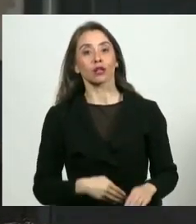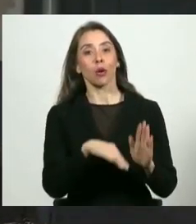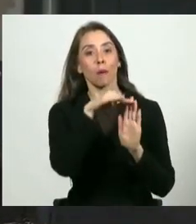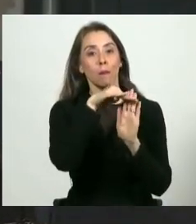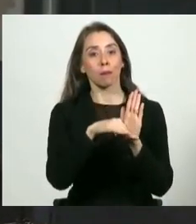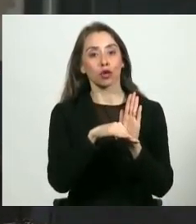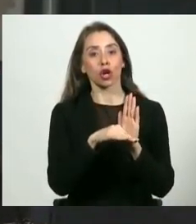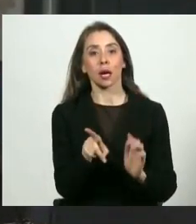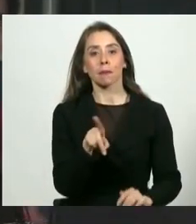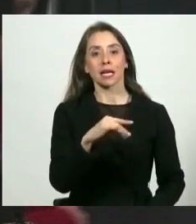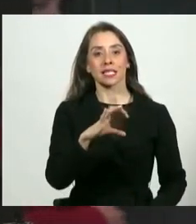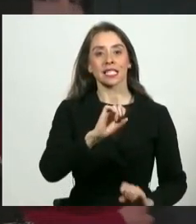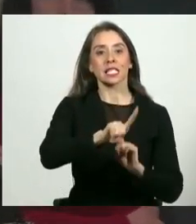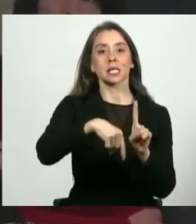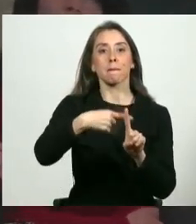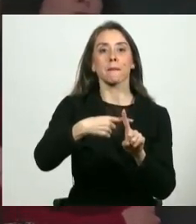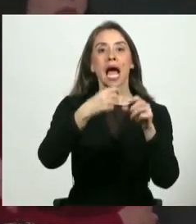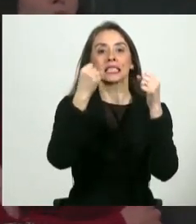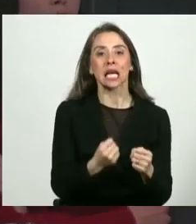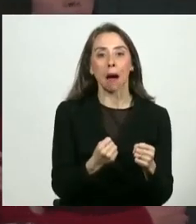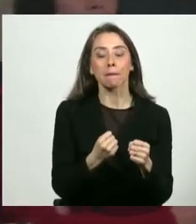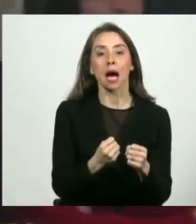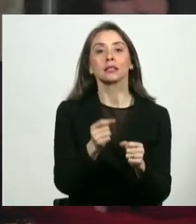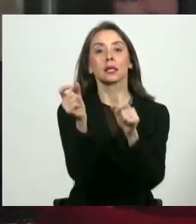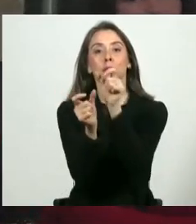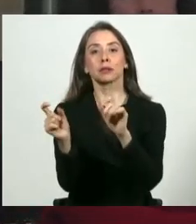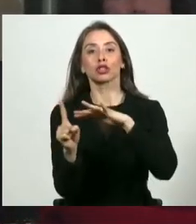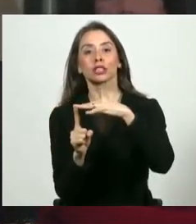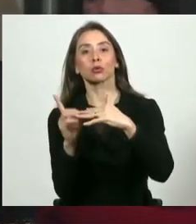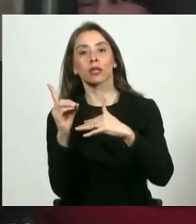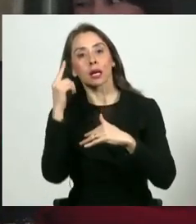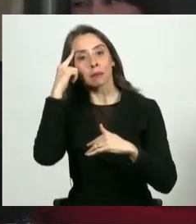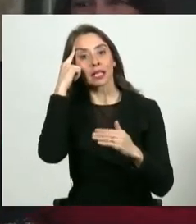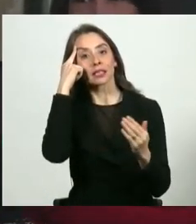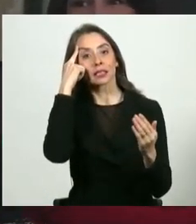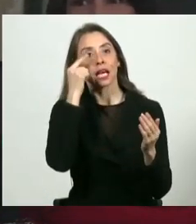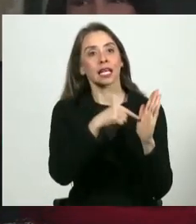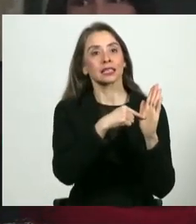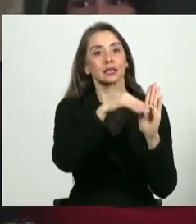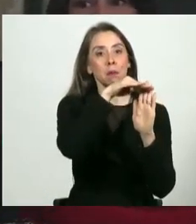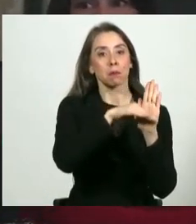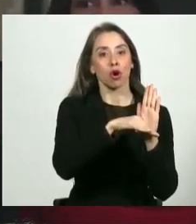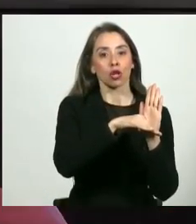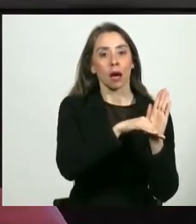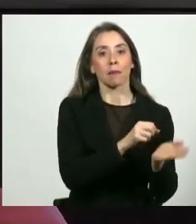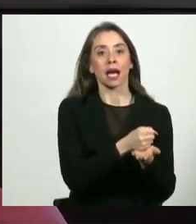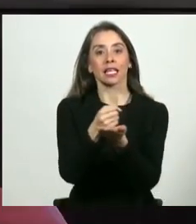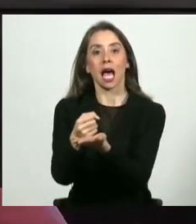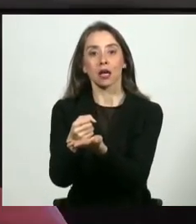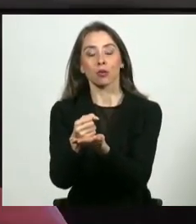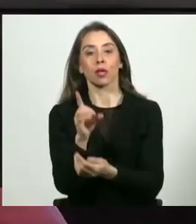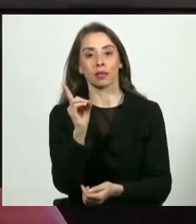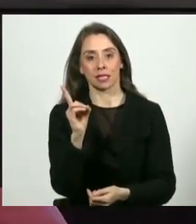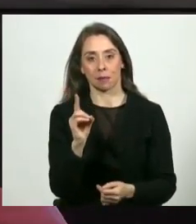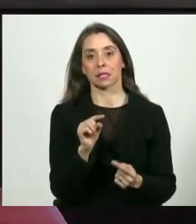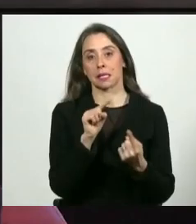programa Sense Más Capaz, qué opinan las personas en situación de discapacidad respecto a la ayuda de este programa que entrega la línea con discapacidad.